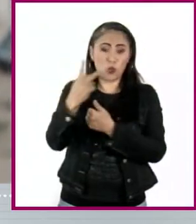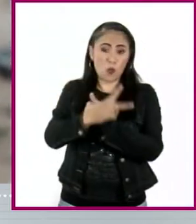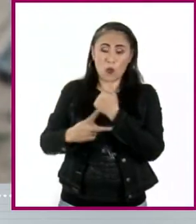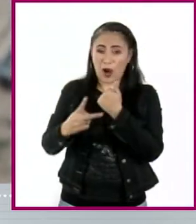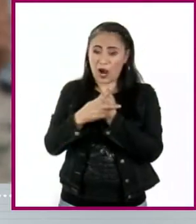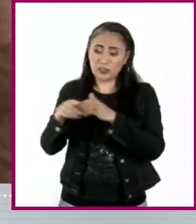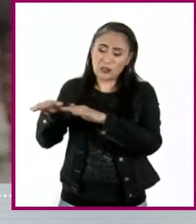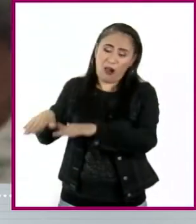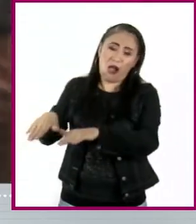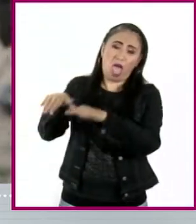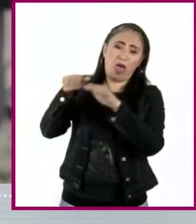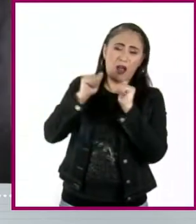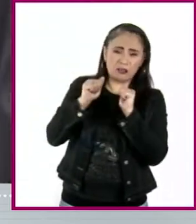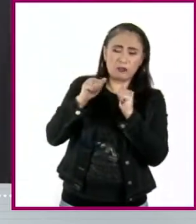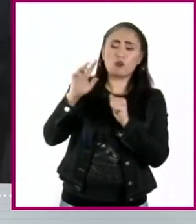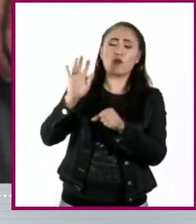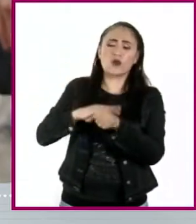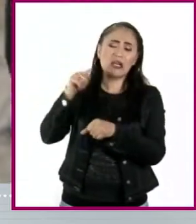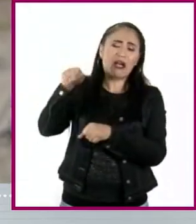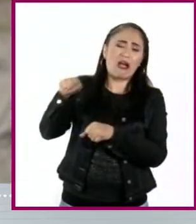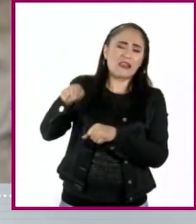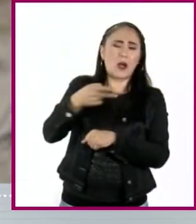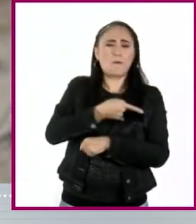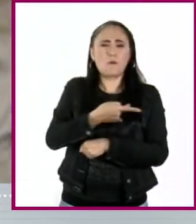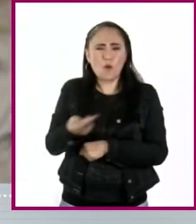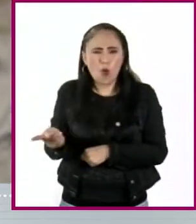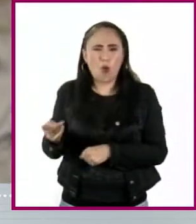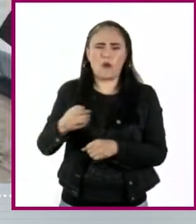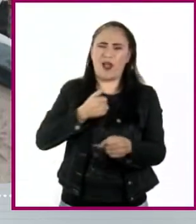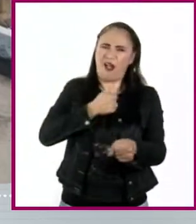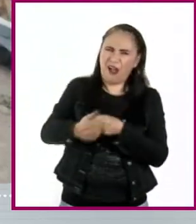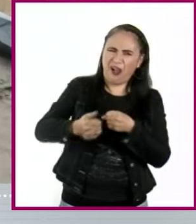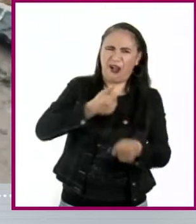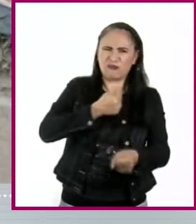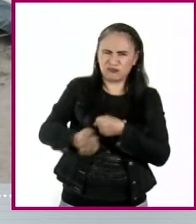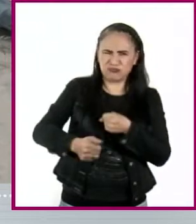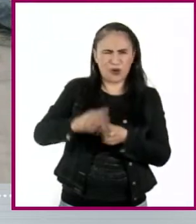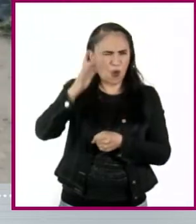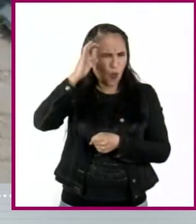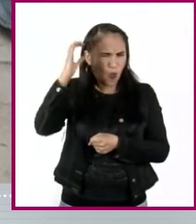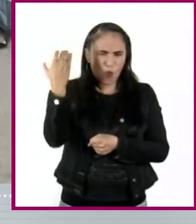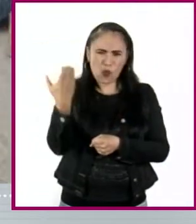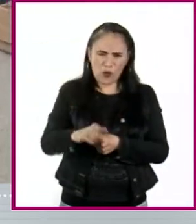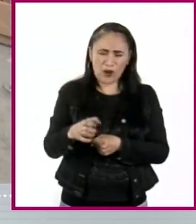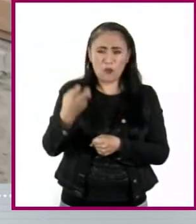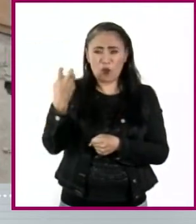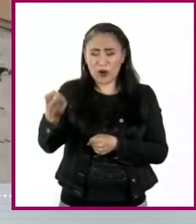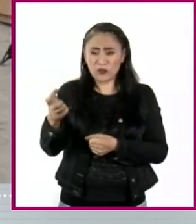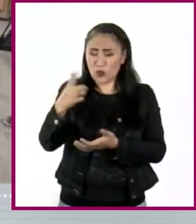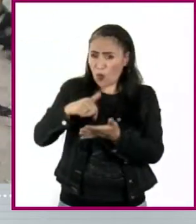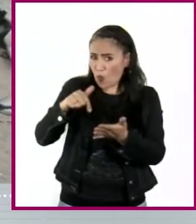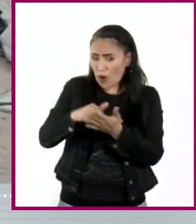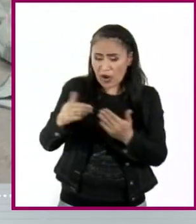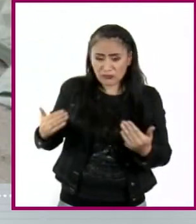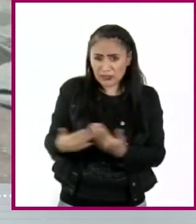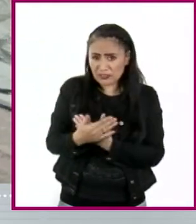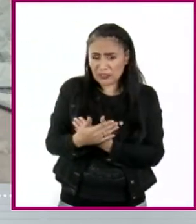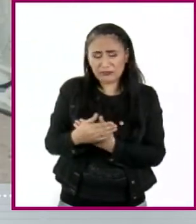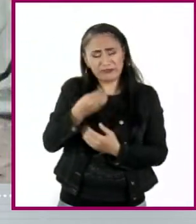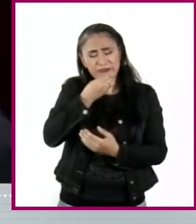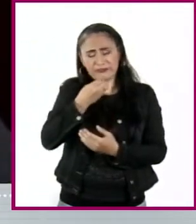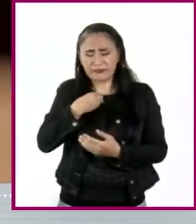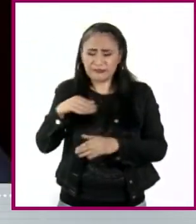lugares de origen por pobreza, por violencia, por una causa extrema que los expulsa de sus lugares de origen y tienen que